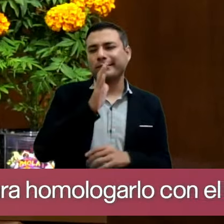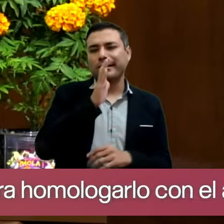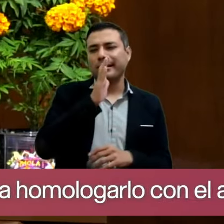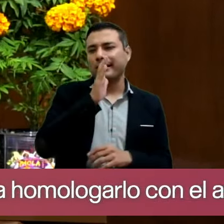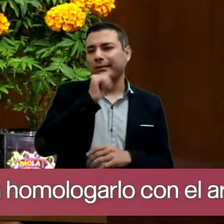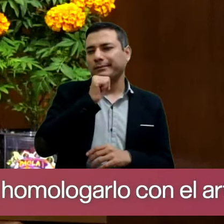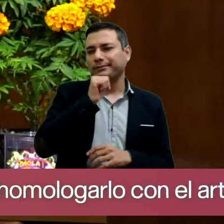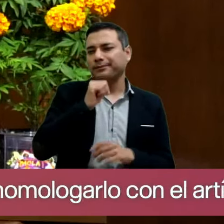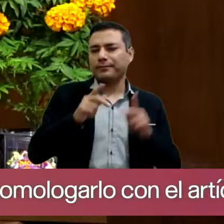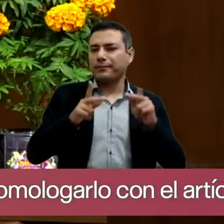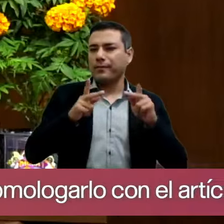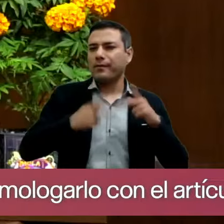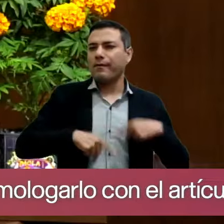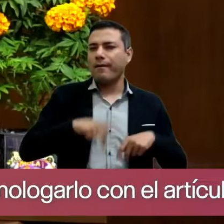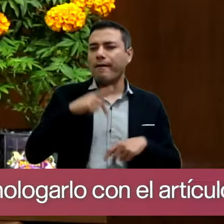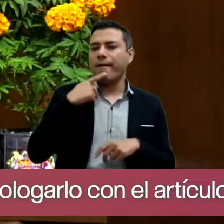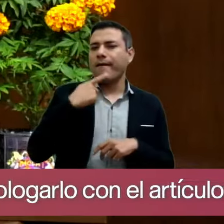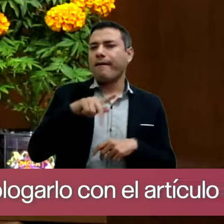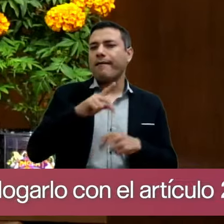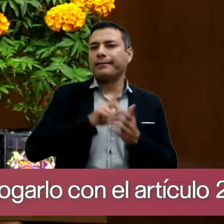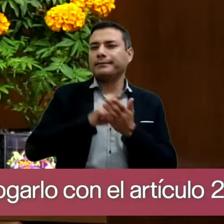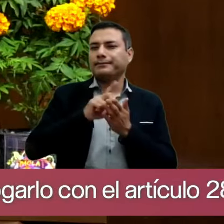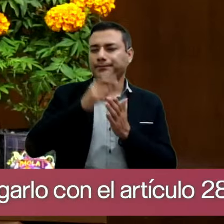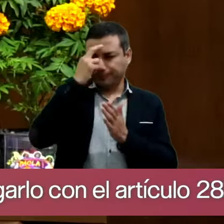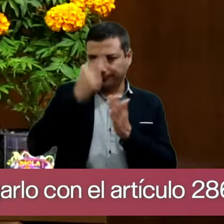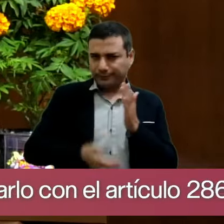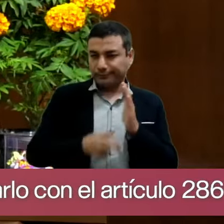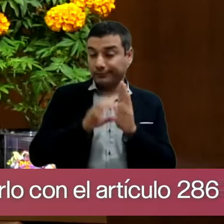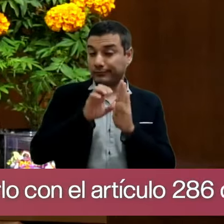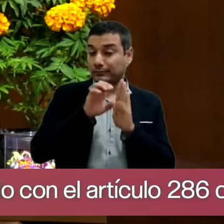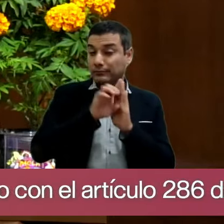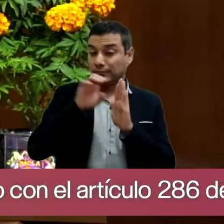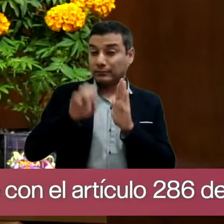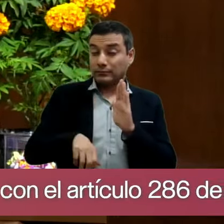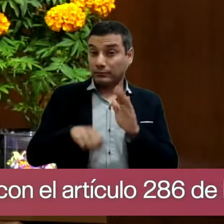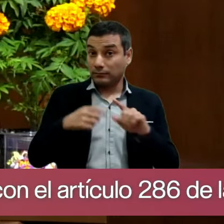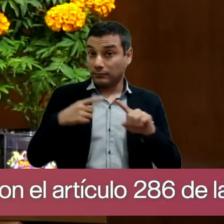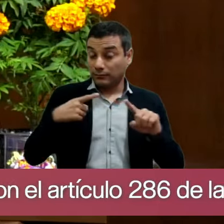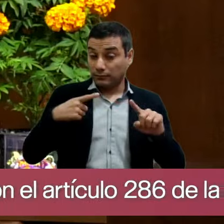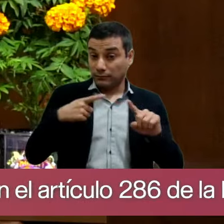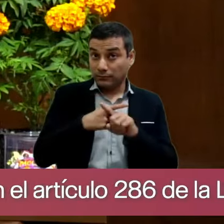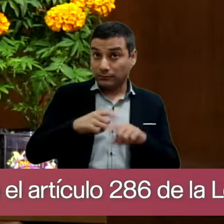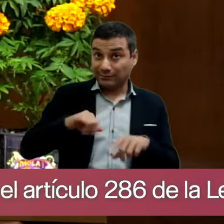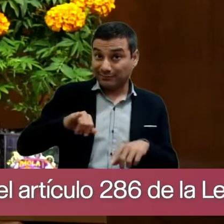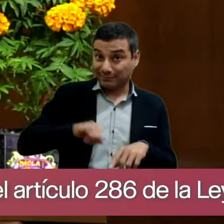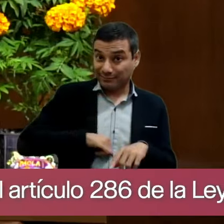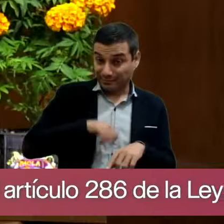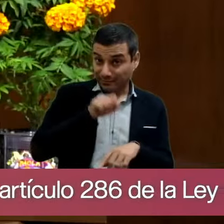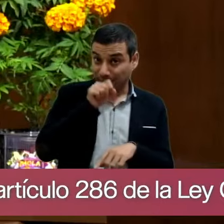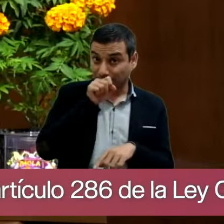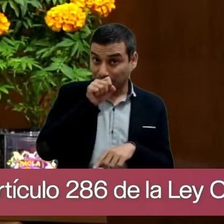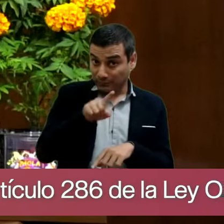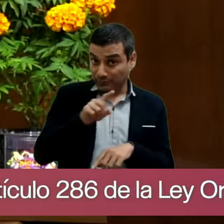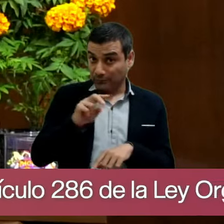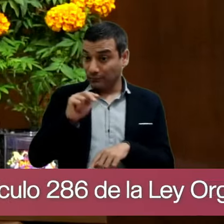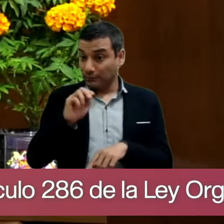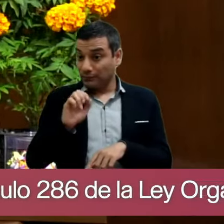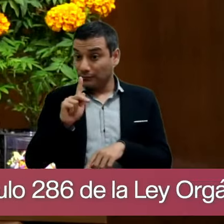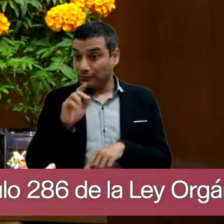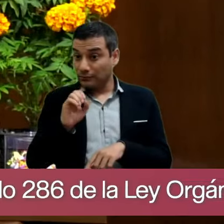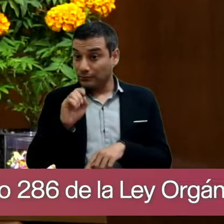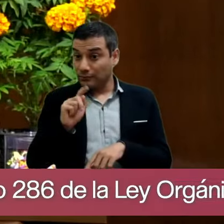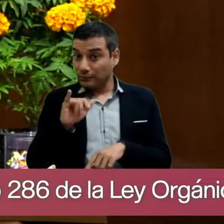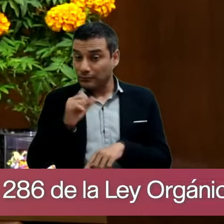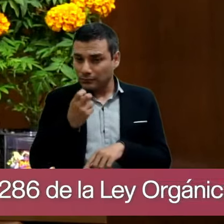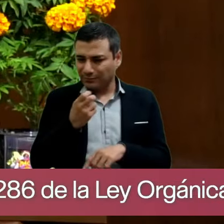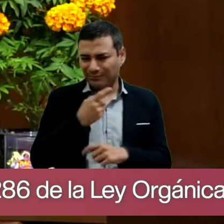garantías ciudadanas, quedando claro que si el conflicto de intereses fuera lo mismo que el nepotismo, no hubiera